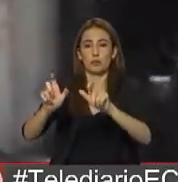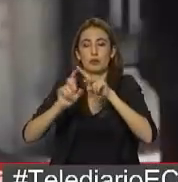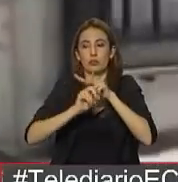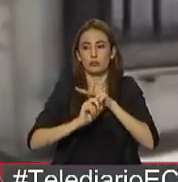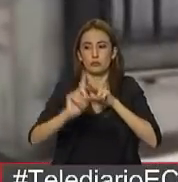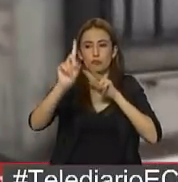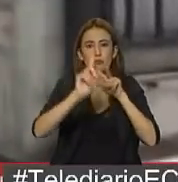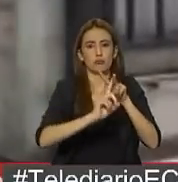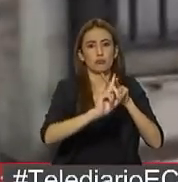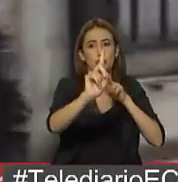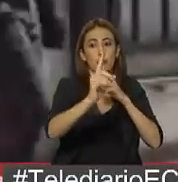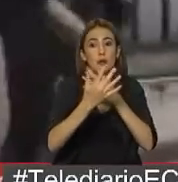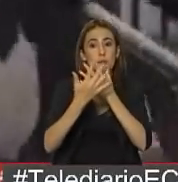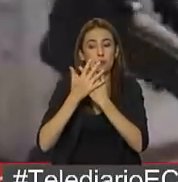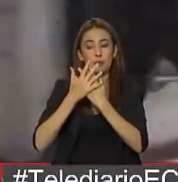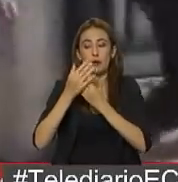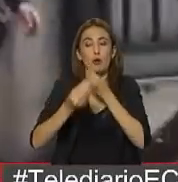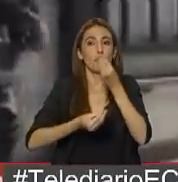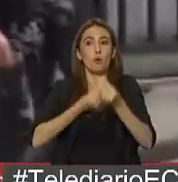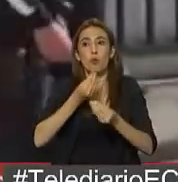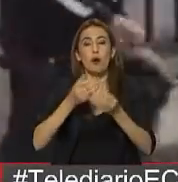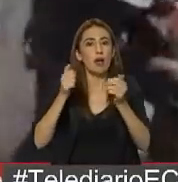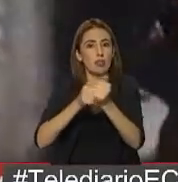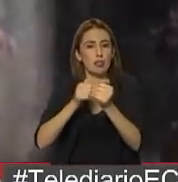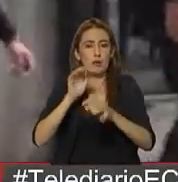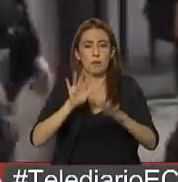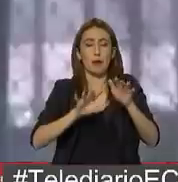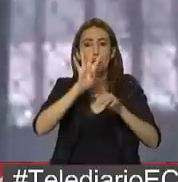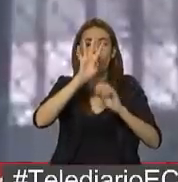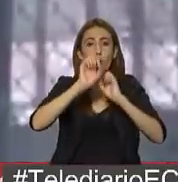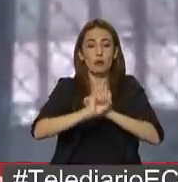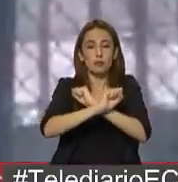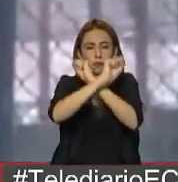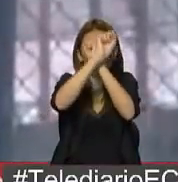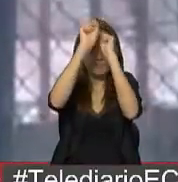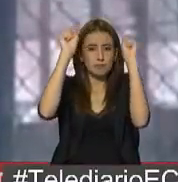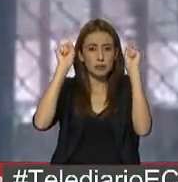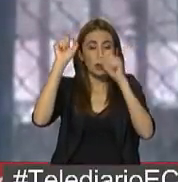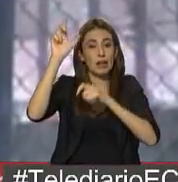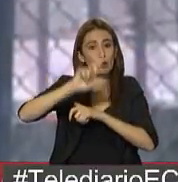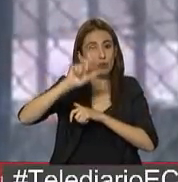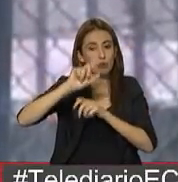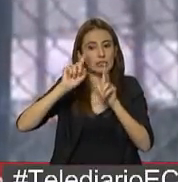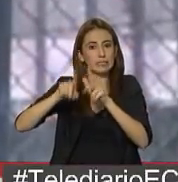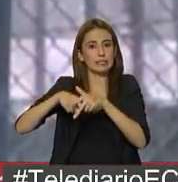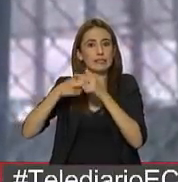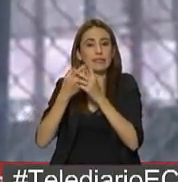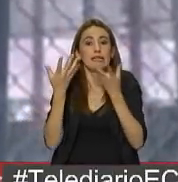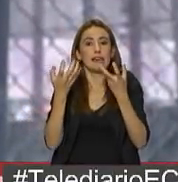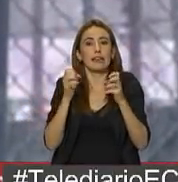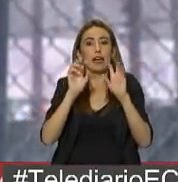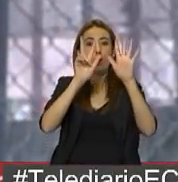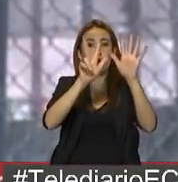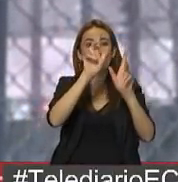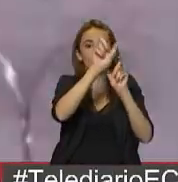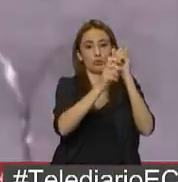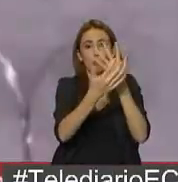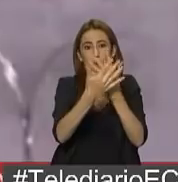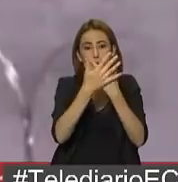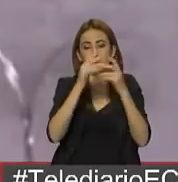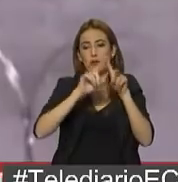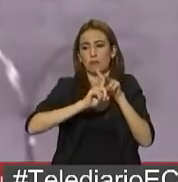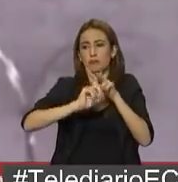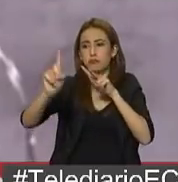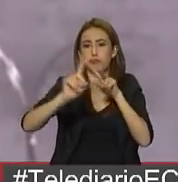máxima seguridad. El hecho ocurrió cerca de las 4 de la madrugada de este lunes. El personal policial de una de las garitas de seguridad emitió